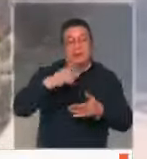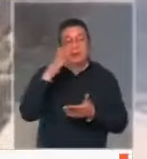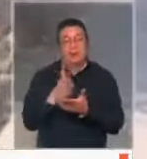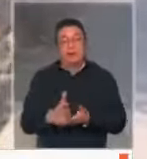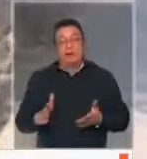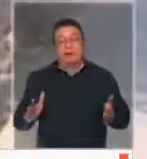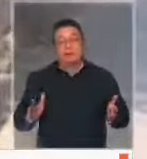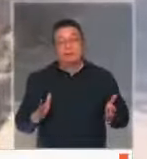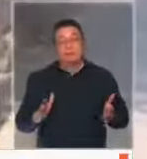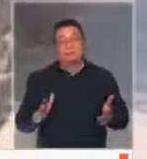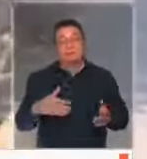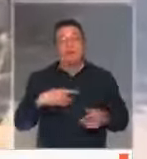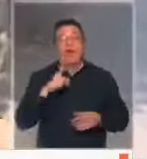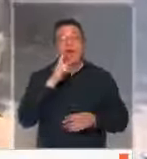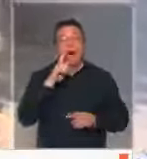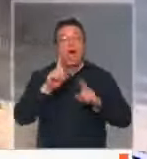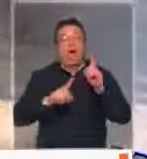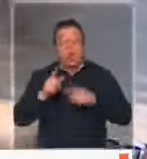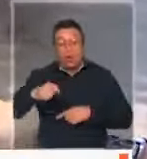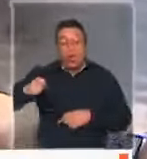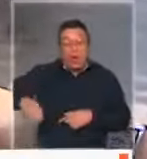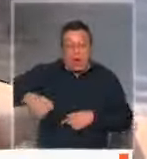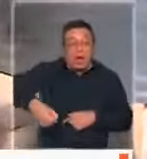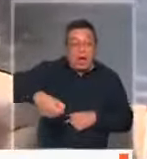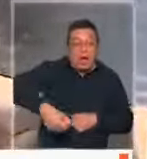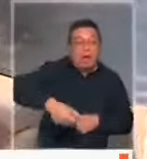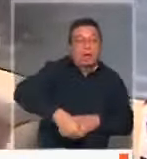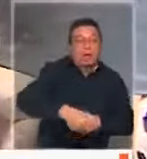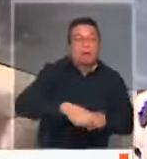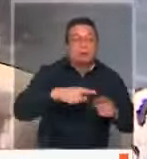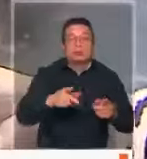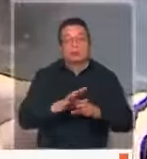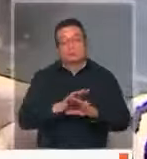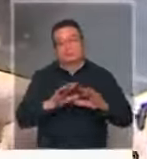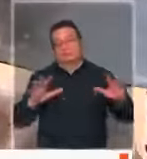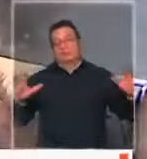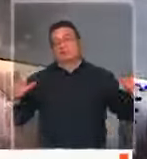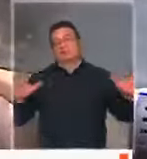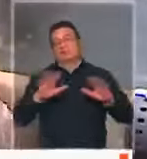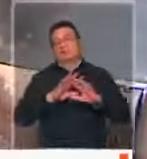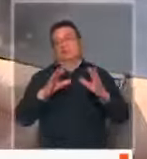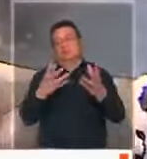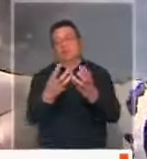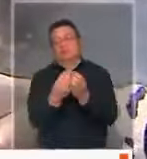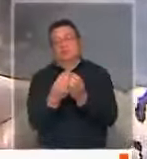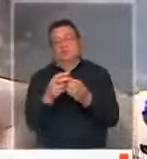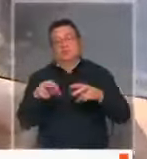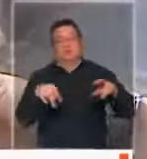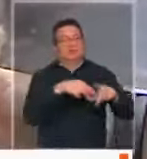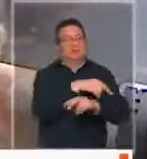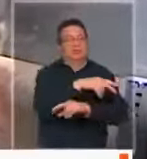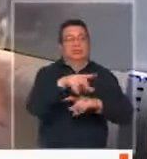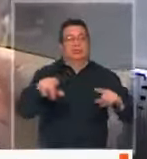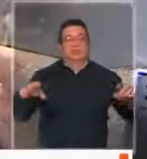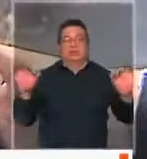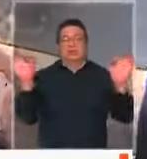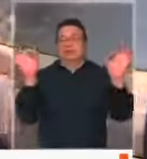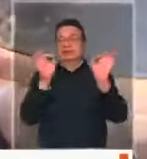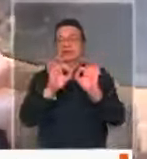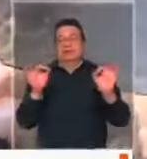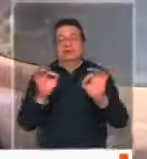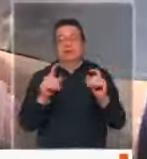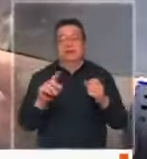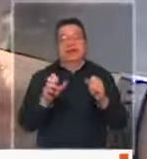Había así que personas hasta con bastón bajando por la escala. Ya inaudito porque están llenos los pasillos y nadie